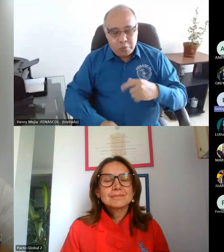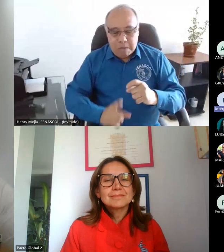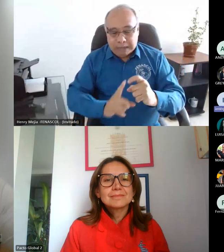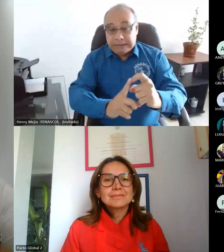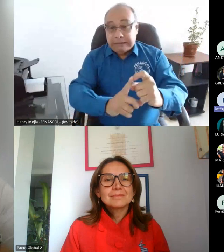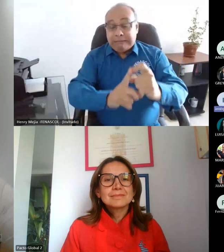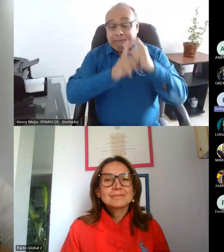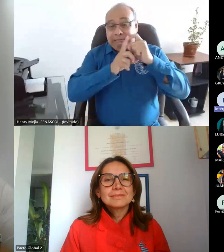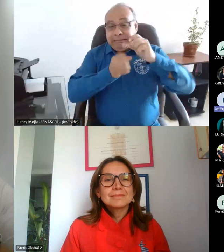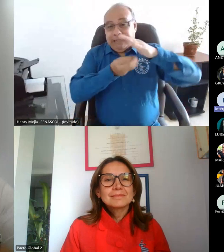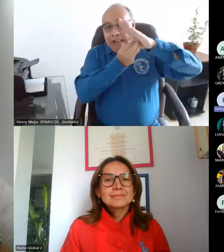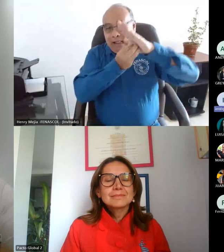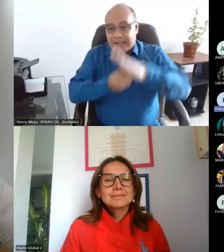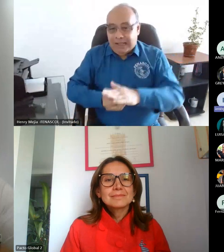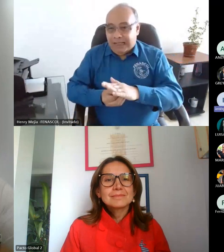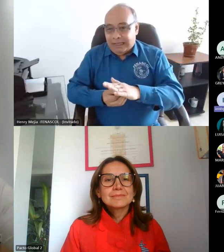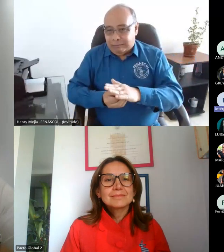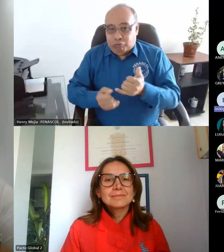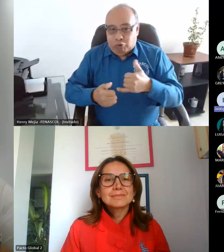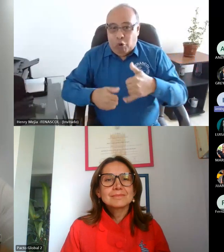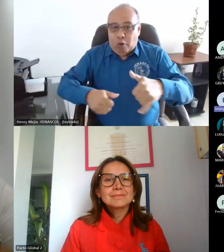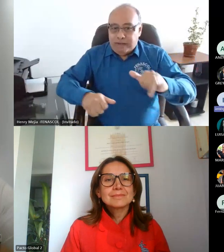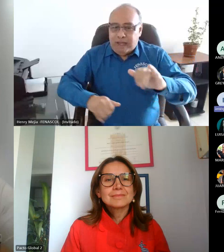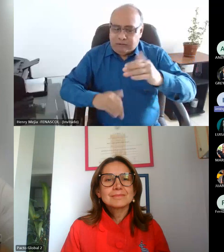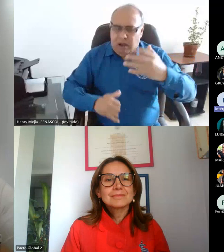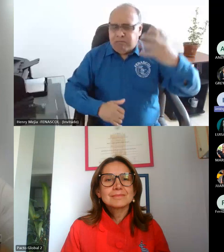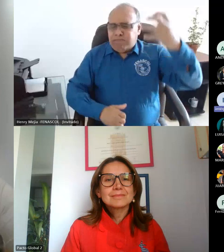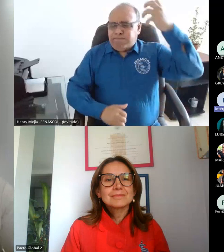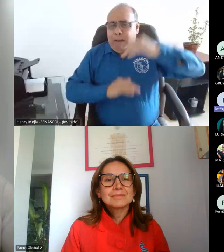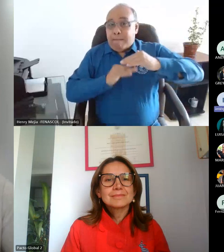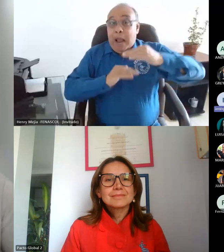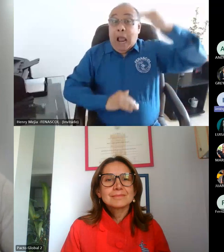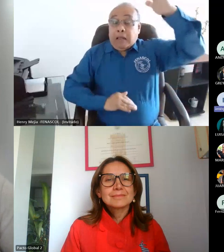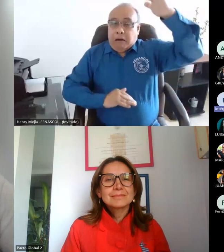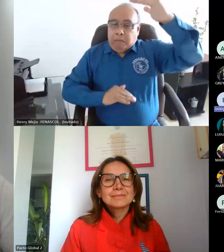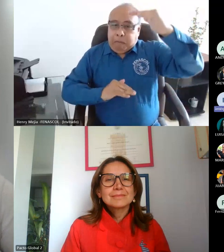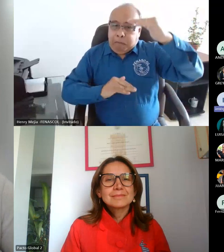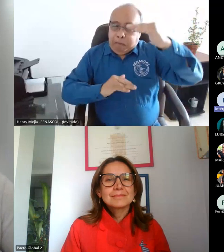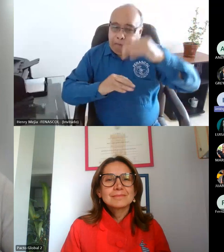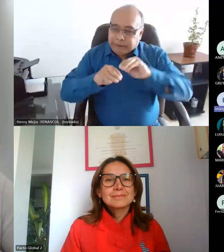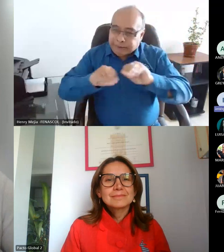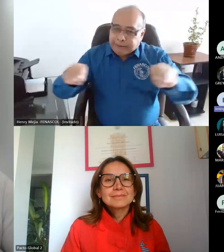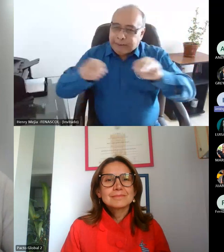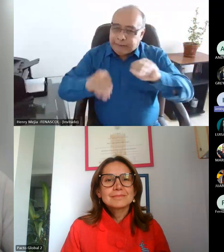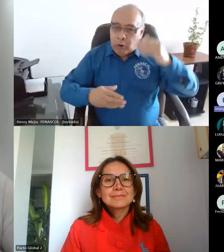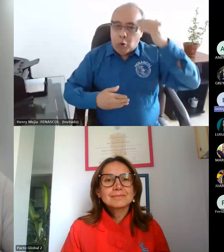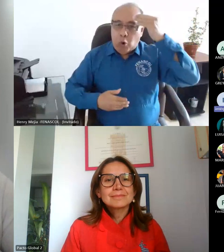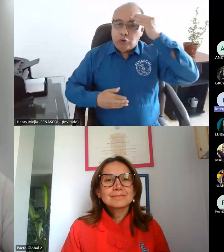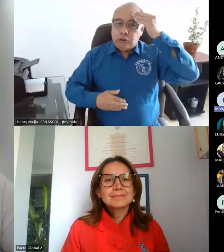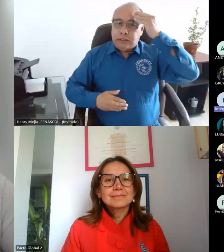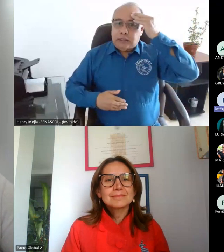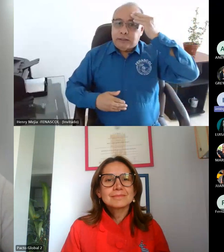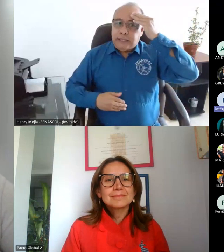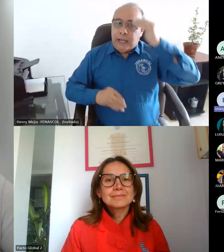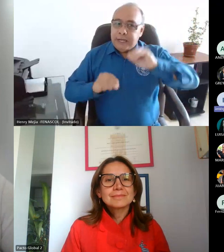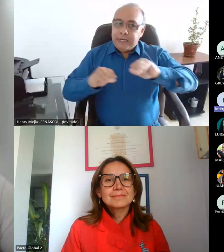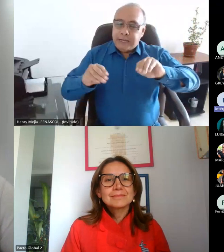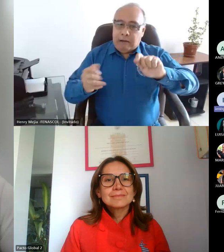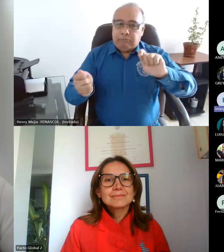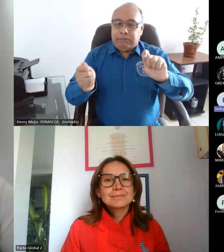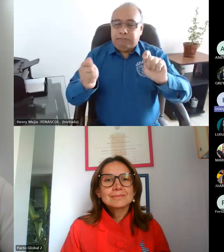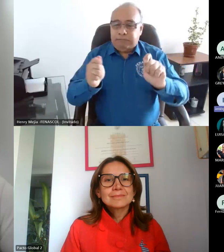eh palabras que pues definitivamente eh hacen que perpetúen la discriminación pero pues